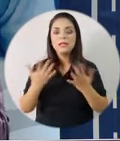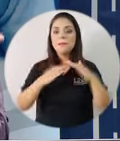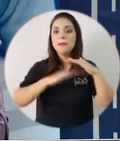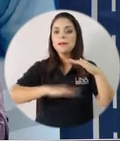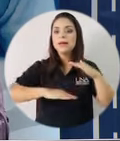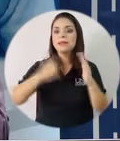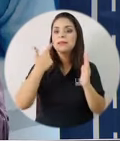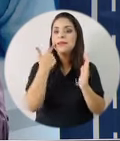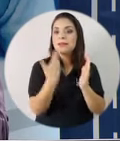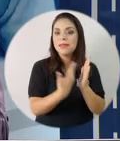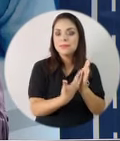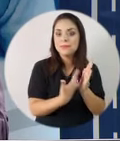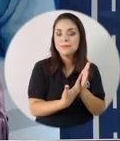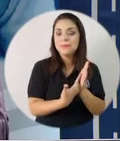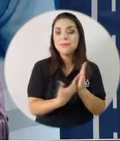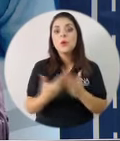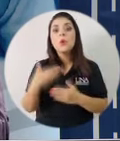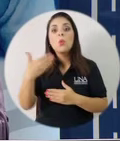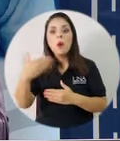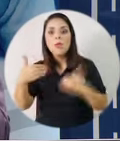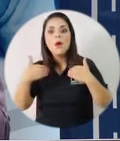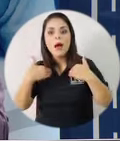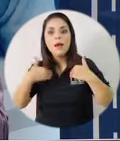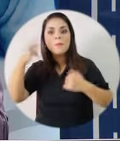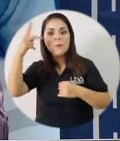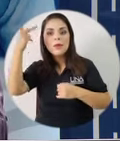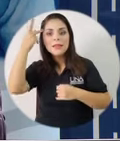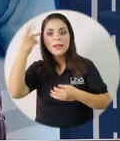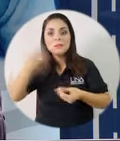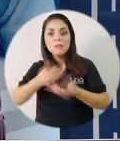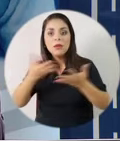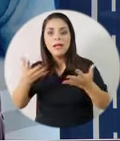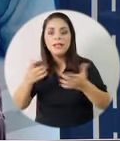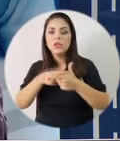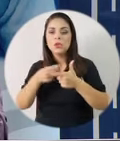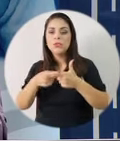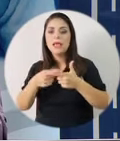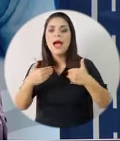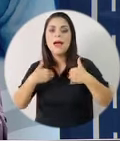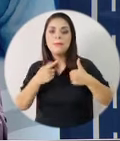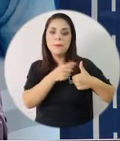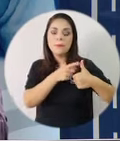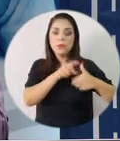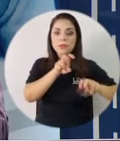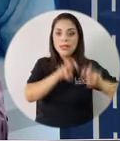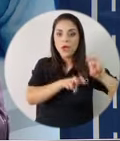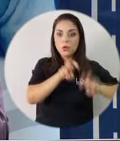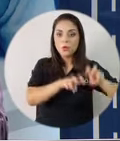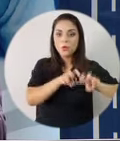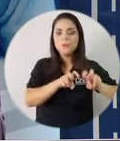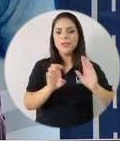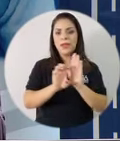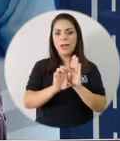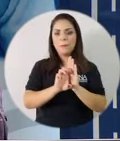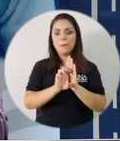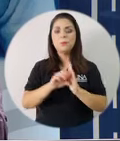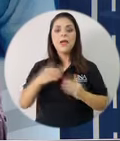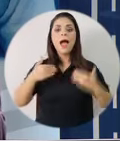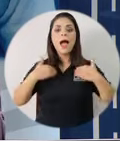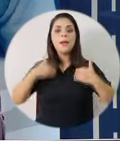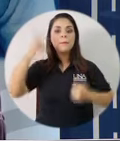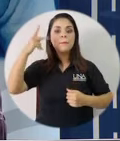basadas en evidencia. Cuando se analizan políticas públicas, generalmente se las conecta con el diagnóstico de la situación. Por ejemplo, cuando vemos un debate